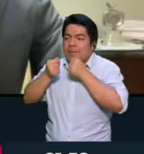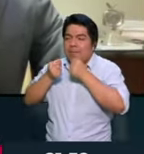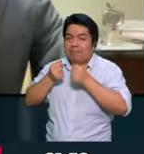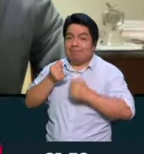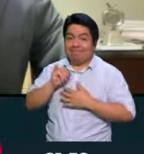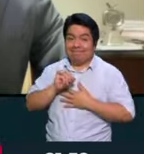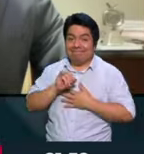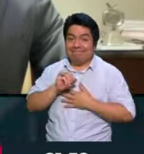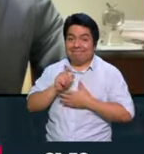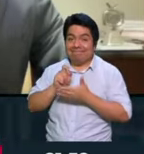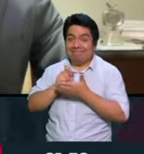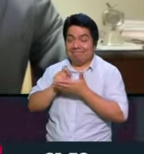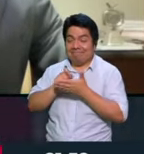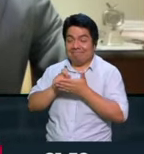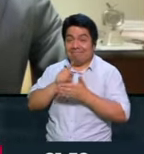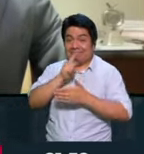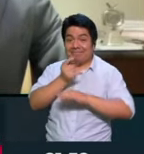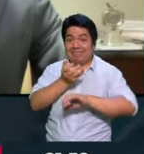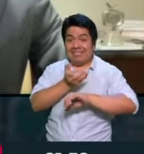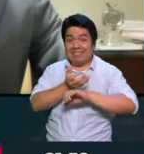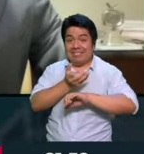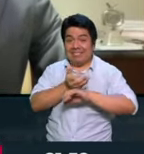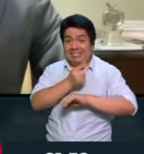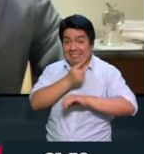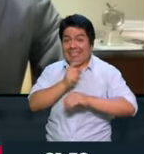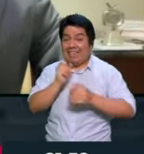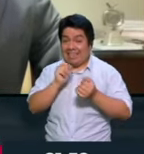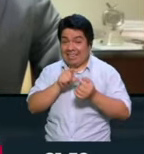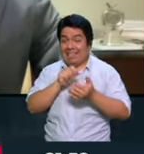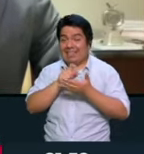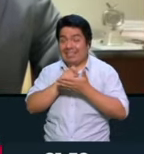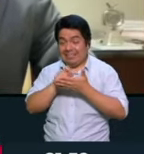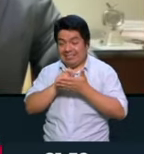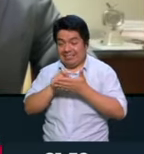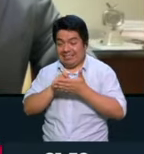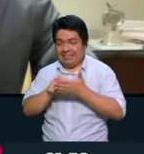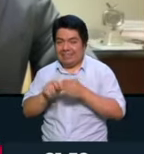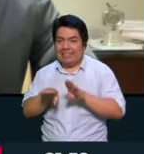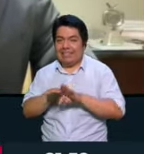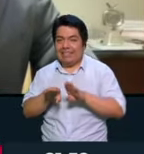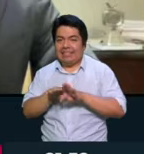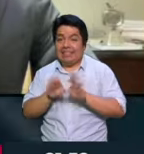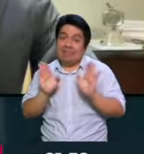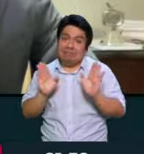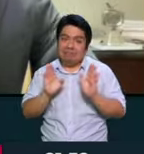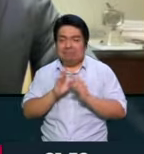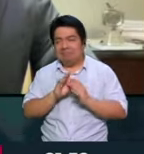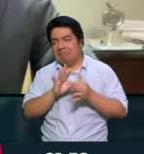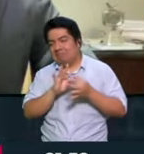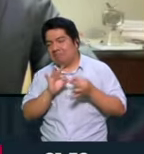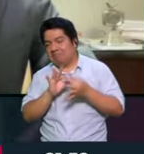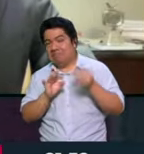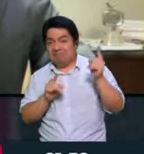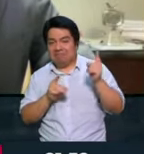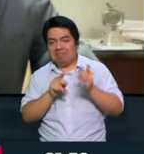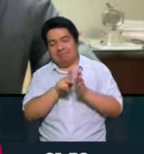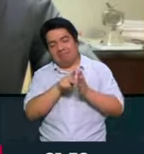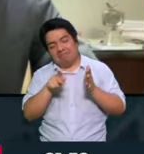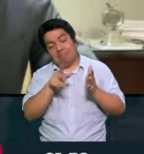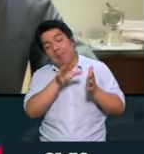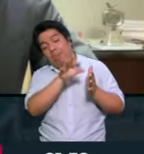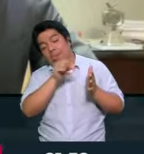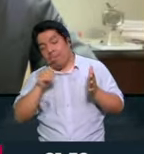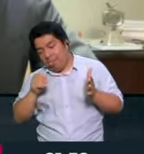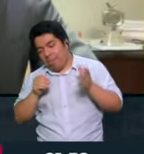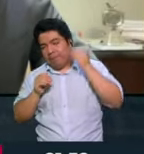en diarios de Estados Unidos y han tomado como hoja de ruta lo que se dice en esos diarios.